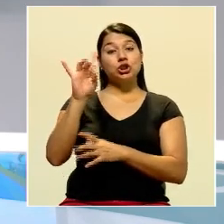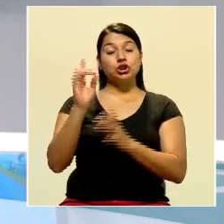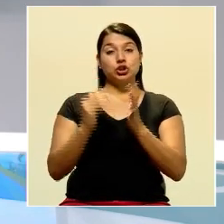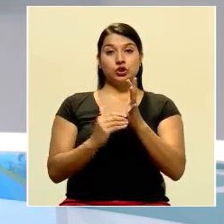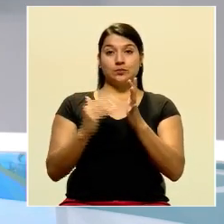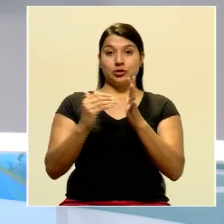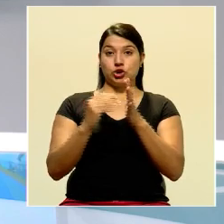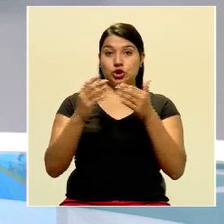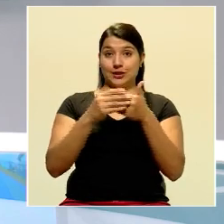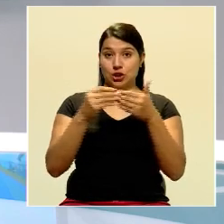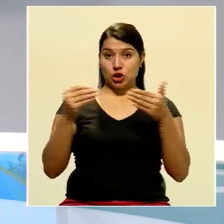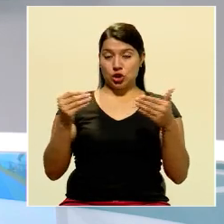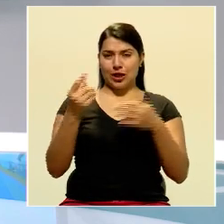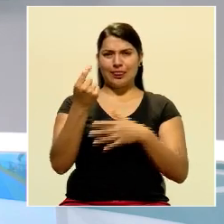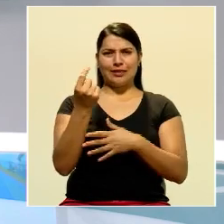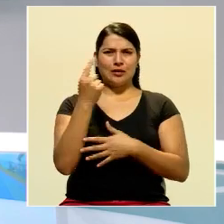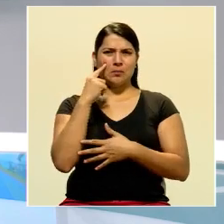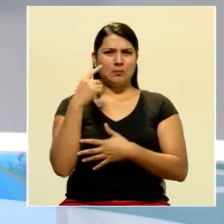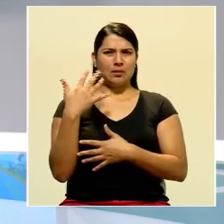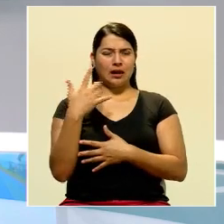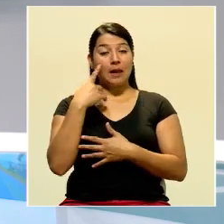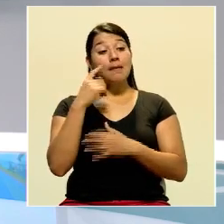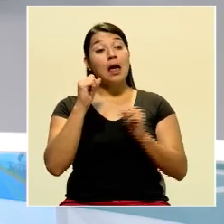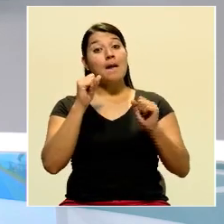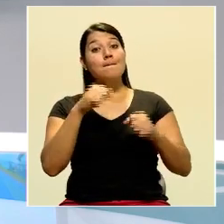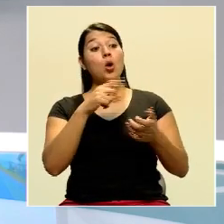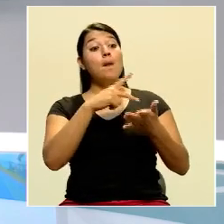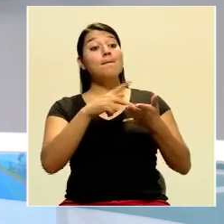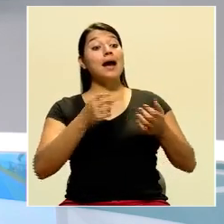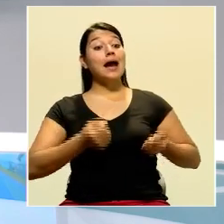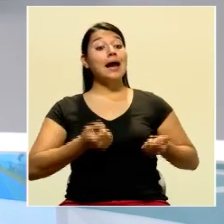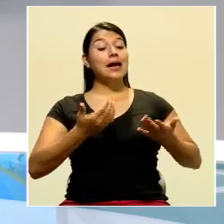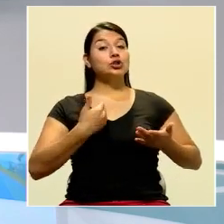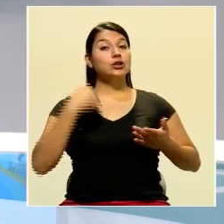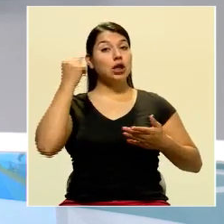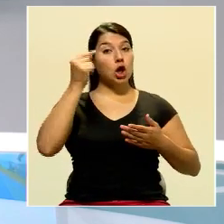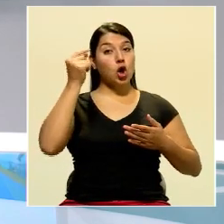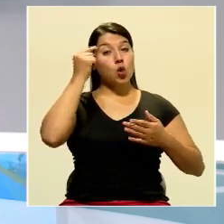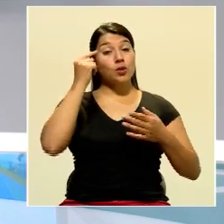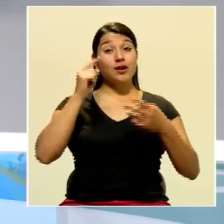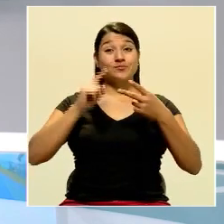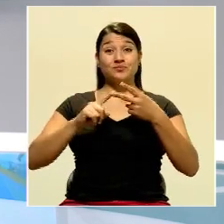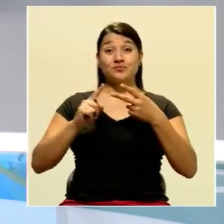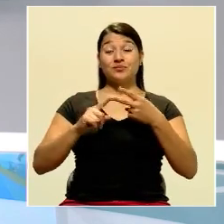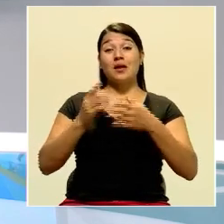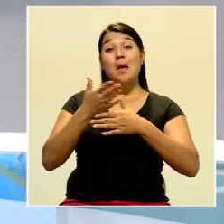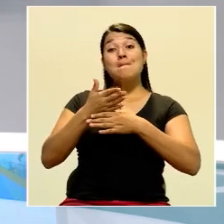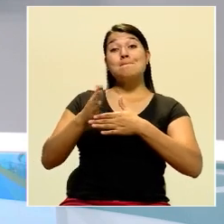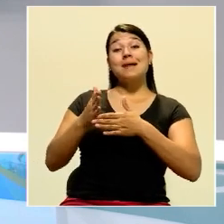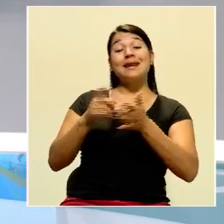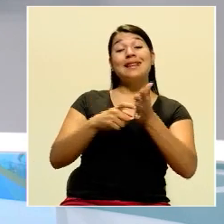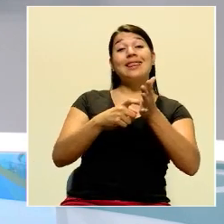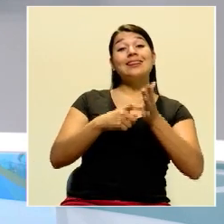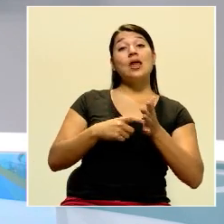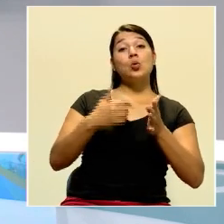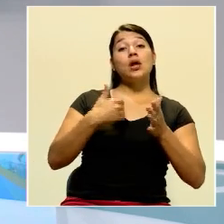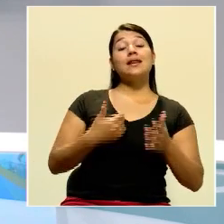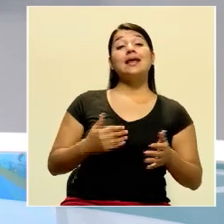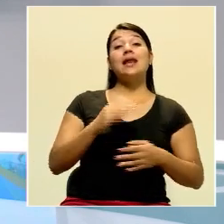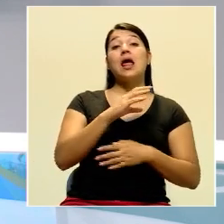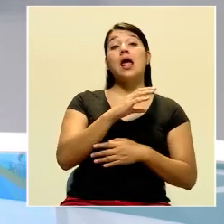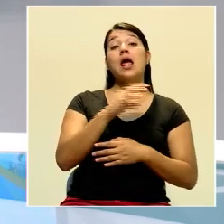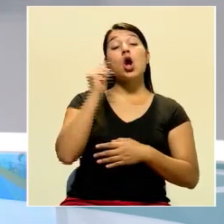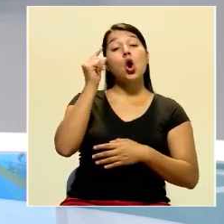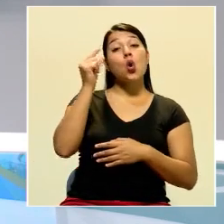de dólares. El dinero se utilizará para financiar gastos del Estado y parte de la deuda con la caja a